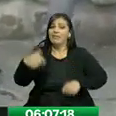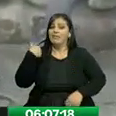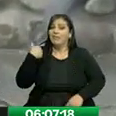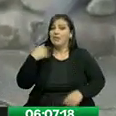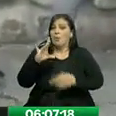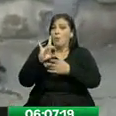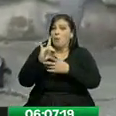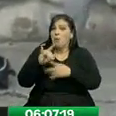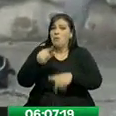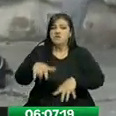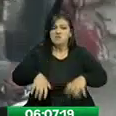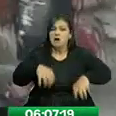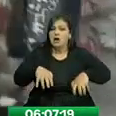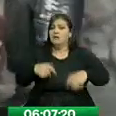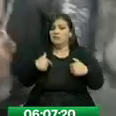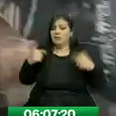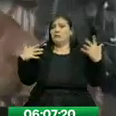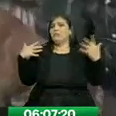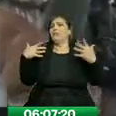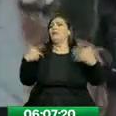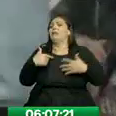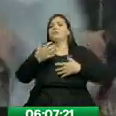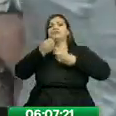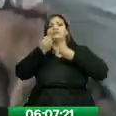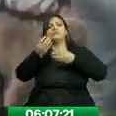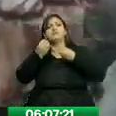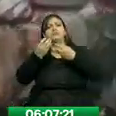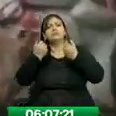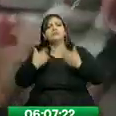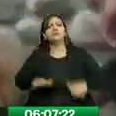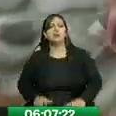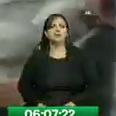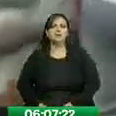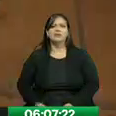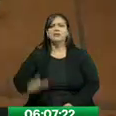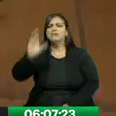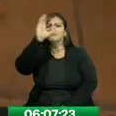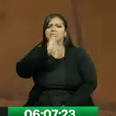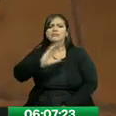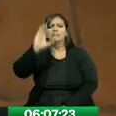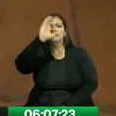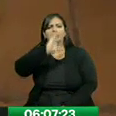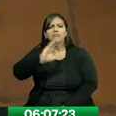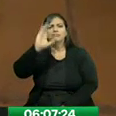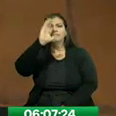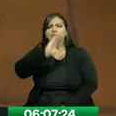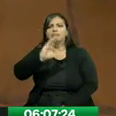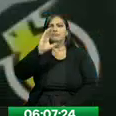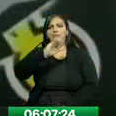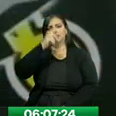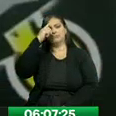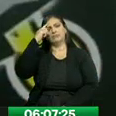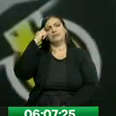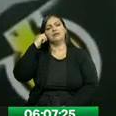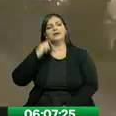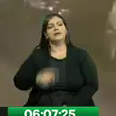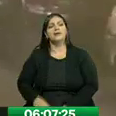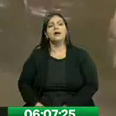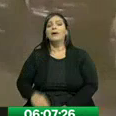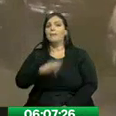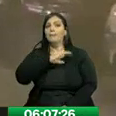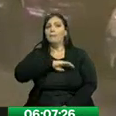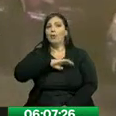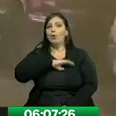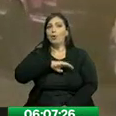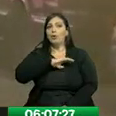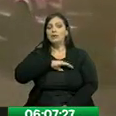logró capturar a todos los participantes en estos atracos, incluyendo a Firulais, que no sabía cuál sería su destino. Se realizó un patrullaje por el sector